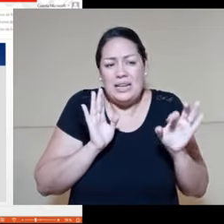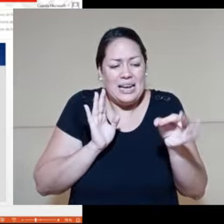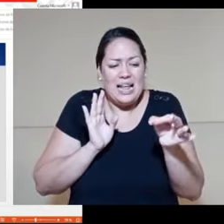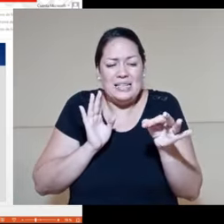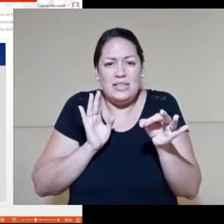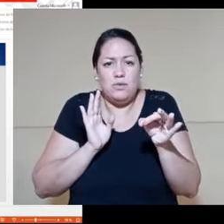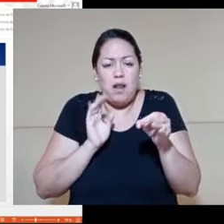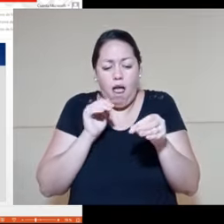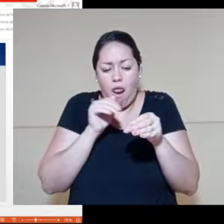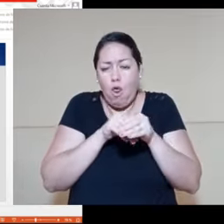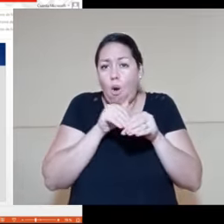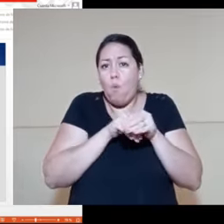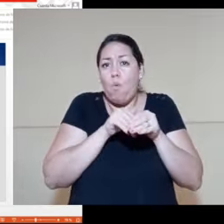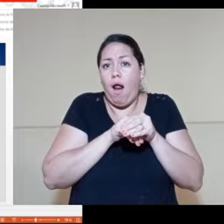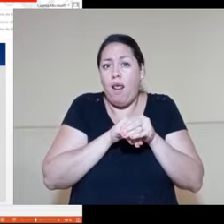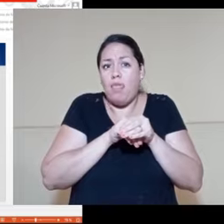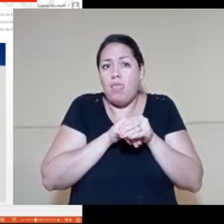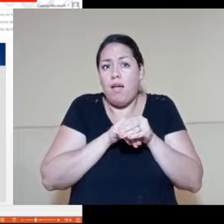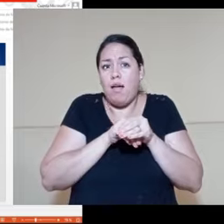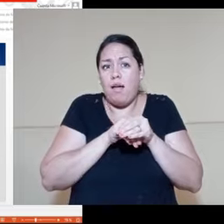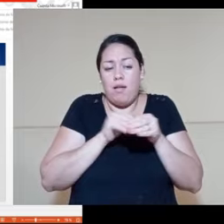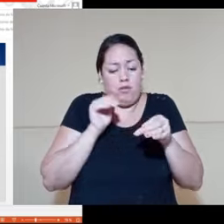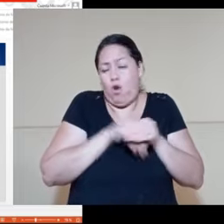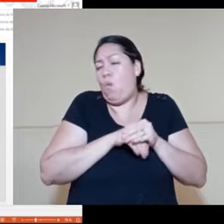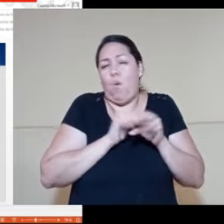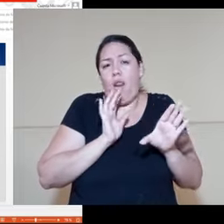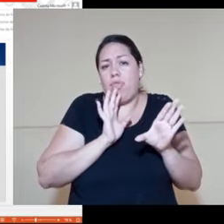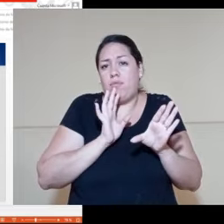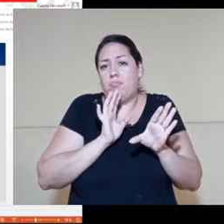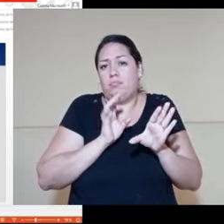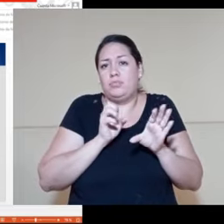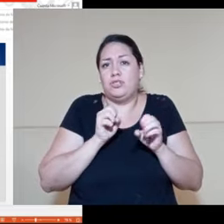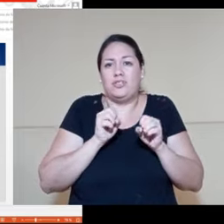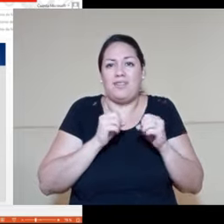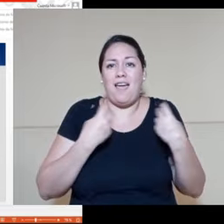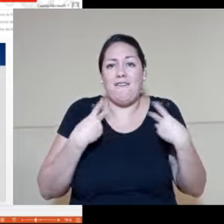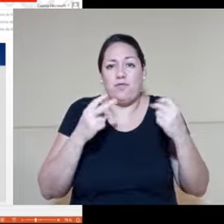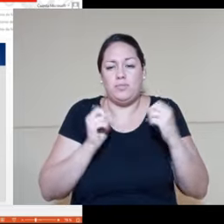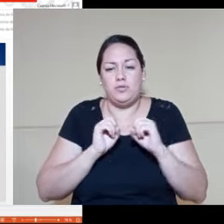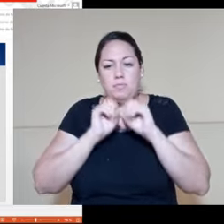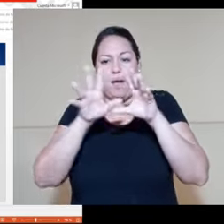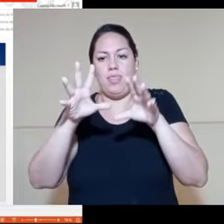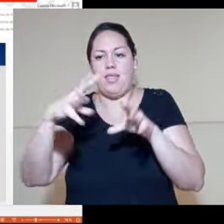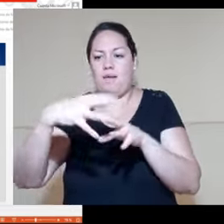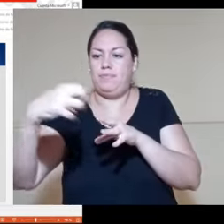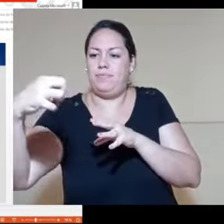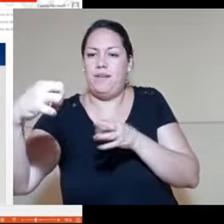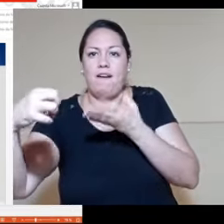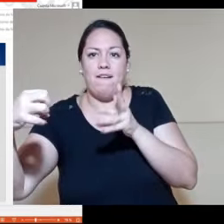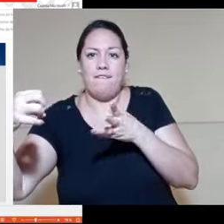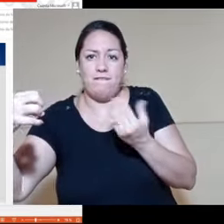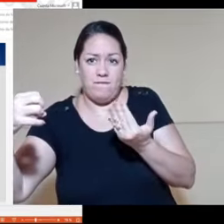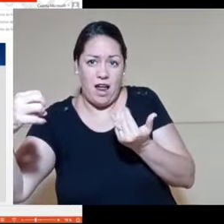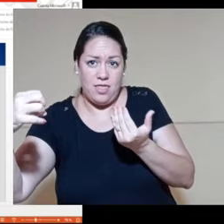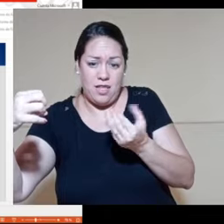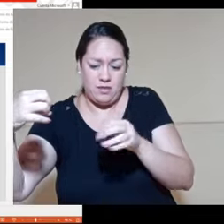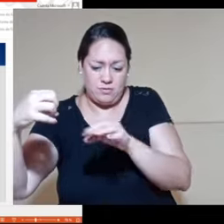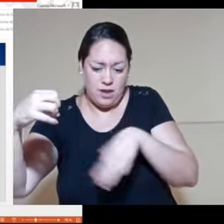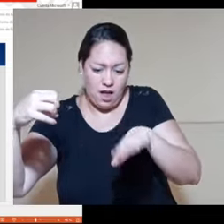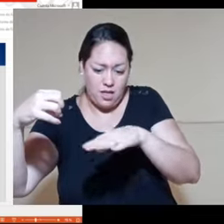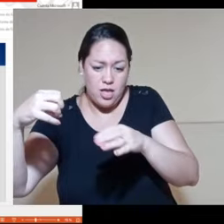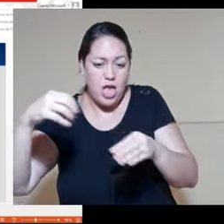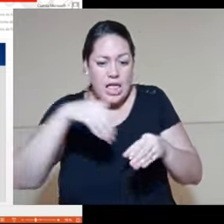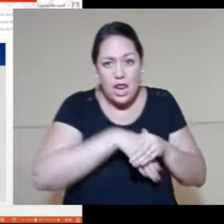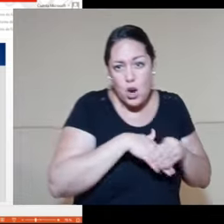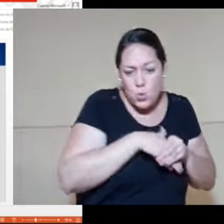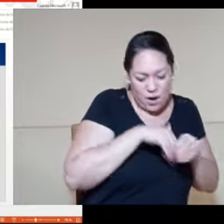Nada, los neurotransmisores recaptados los toma la célula, ¿no es cierto? Los toma la célula y los guarda en las vesículas para la